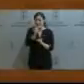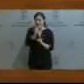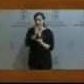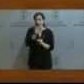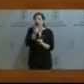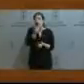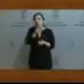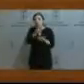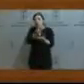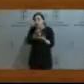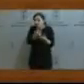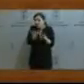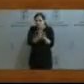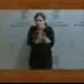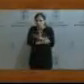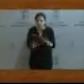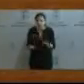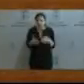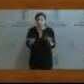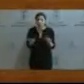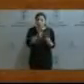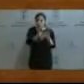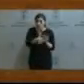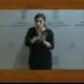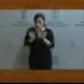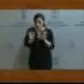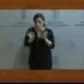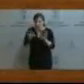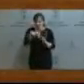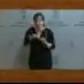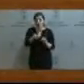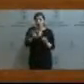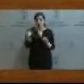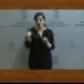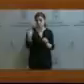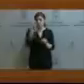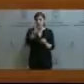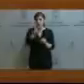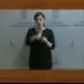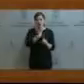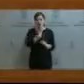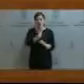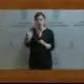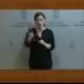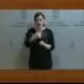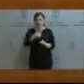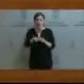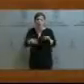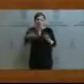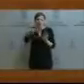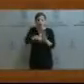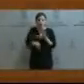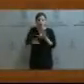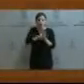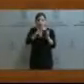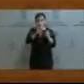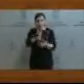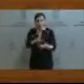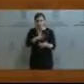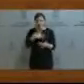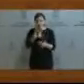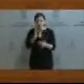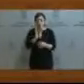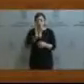algo levemente. A este respecto, hemos visto ataques últimamente que, pretendiendo criticar y derogar las normas legales actuales, no hacen más que poner en